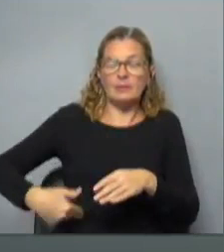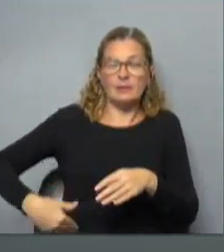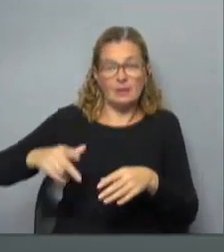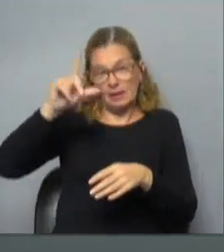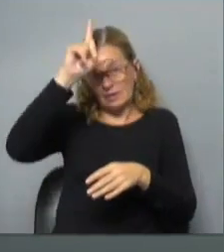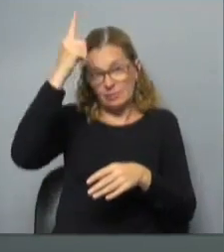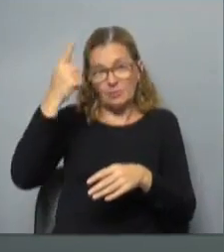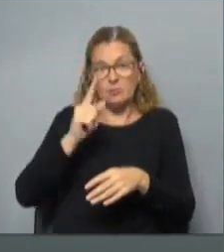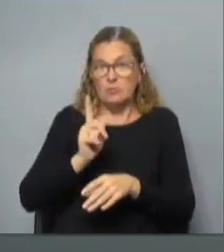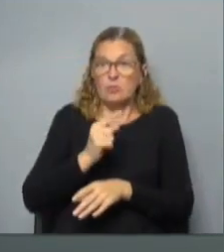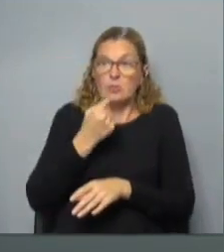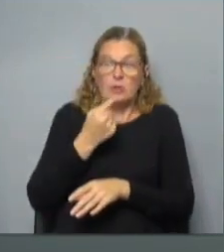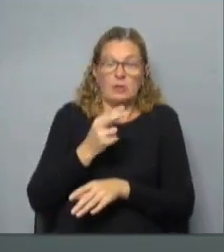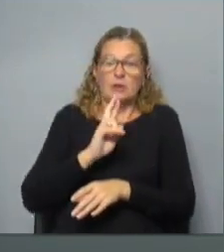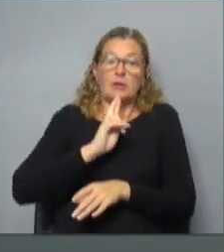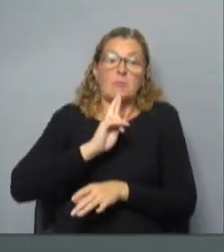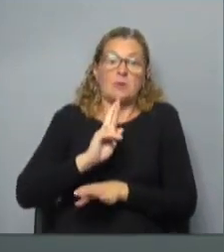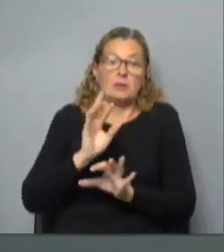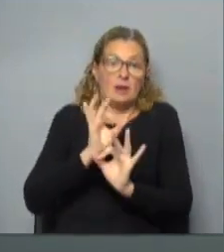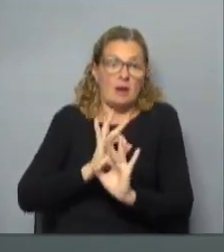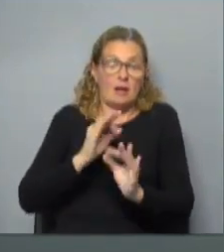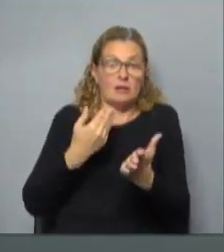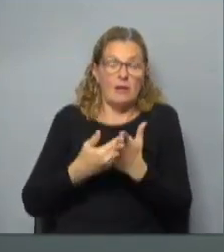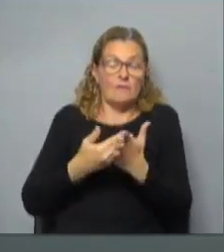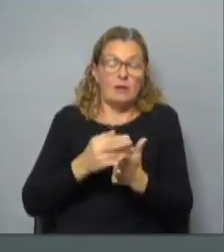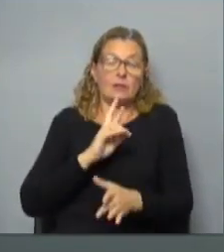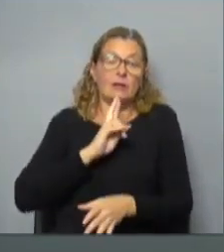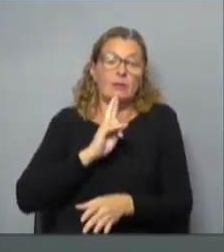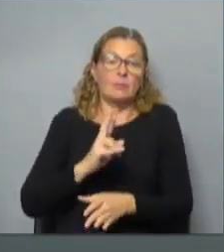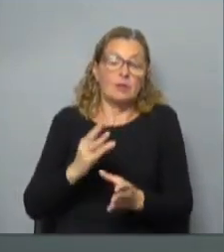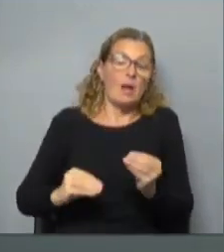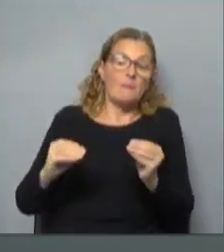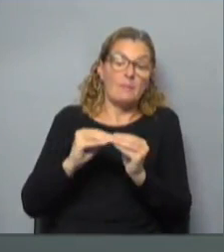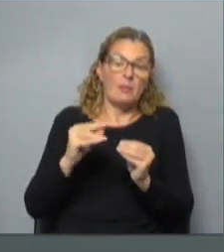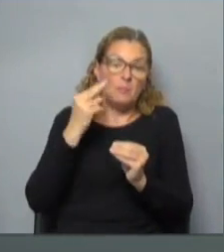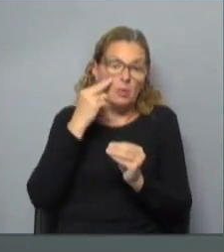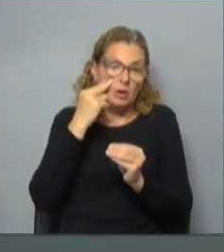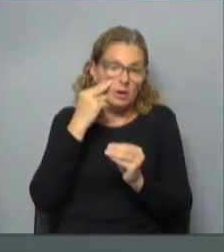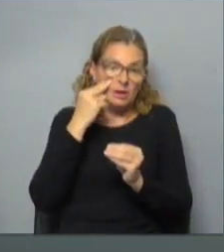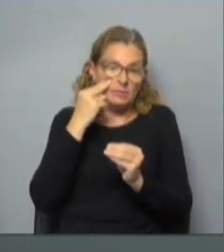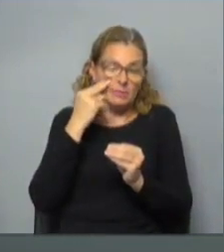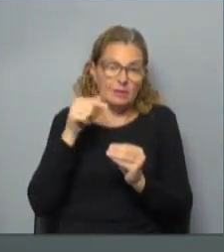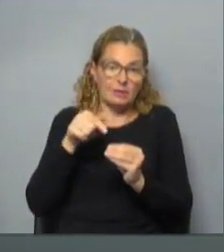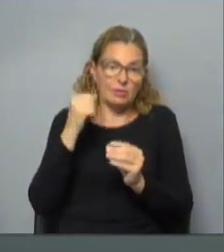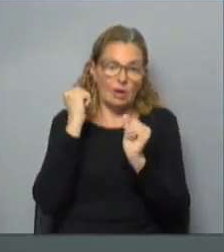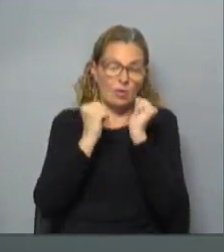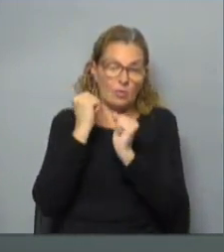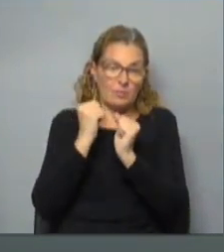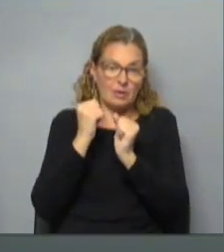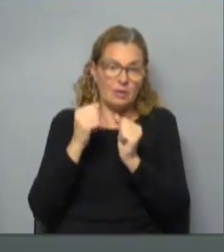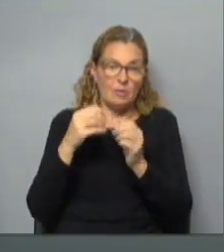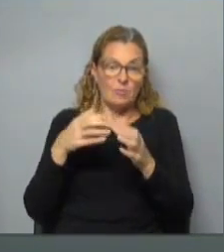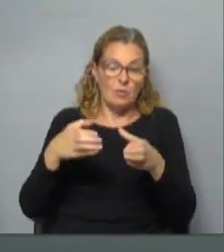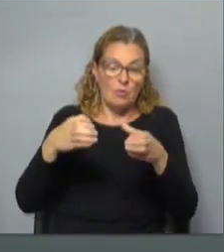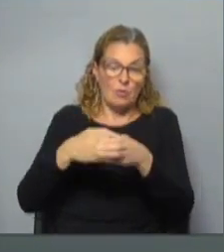pou dicen no haber recibido respuesta y esa falta de respuesta sumada a cuestiones concretas vinculadas a la economía y al sector como el